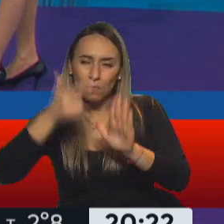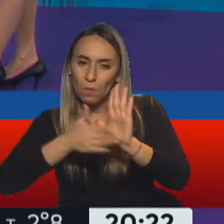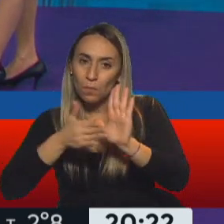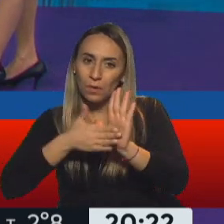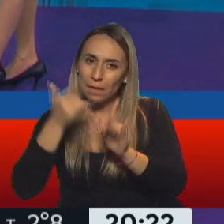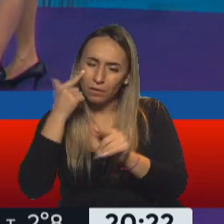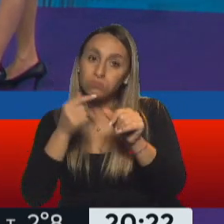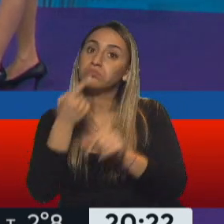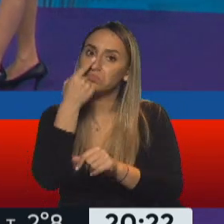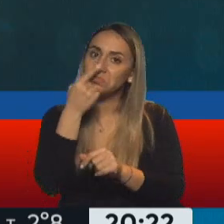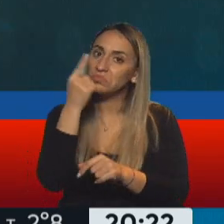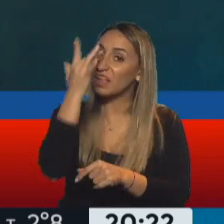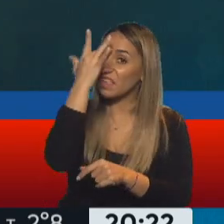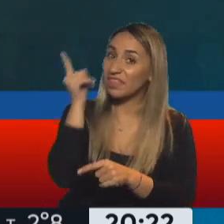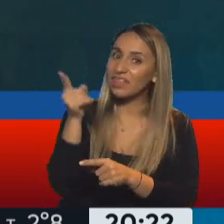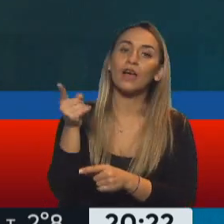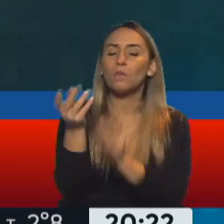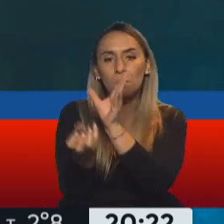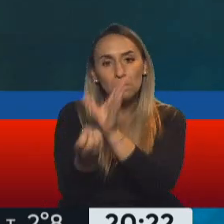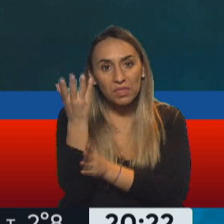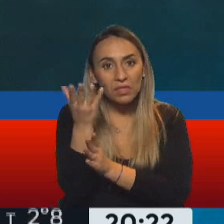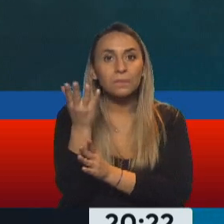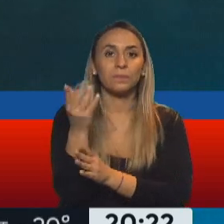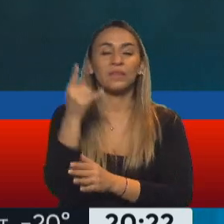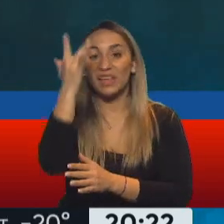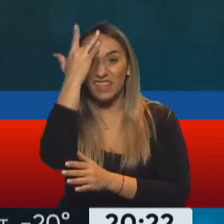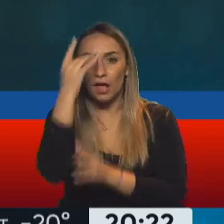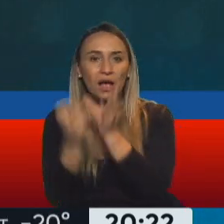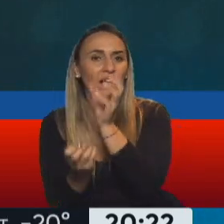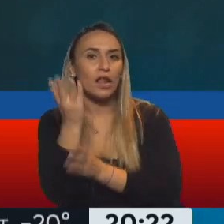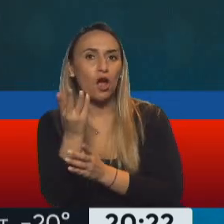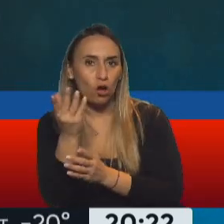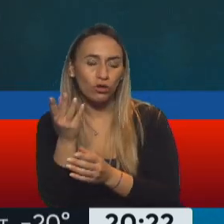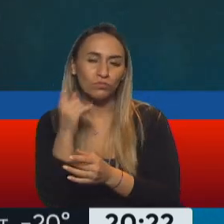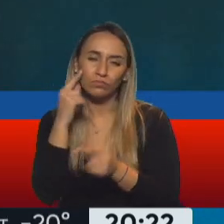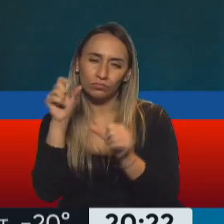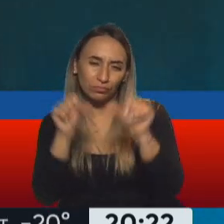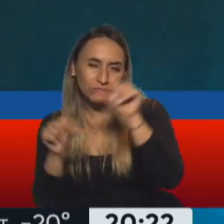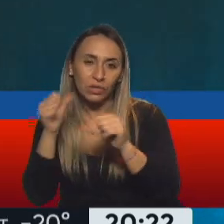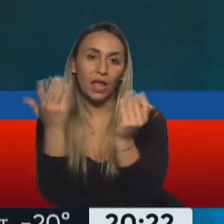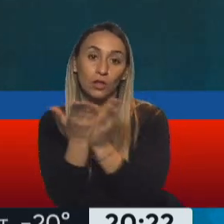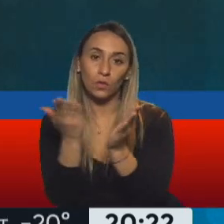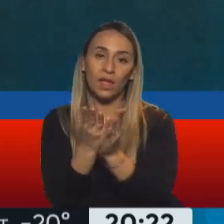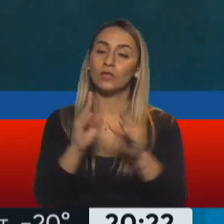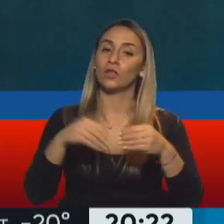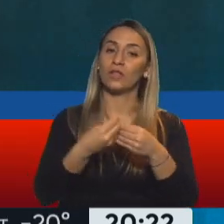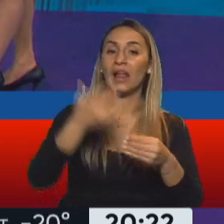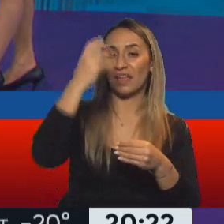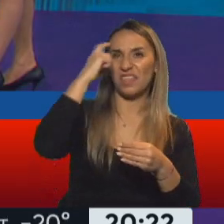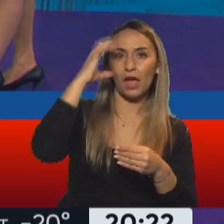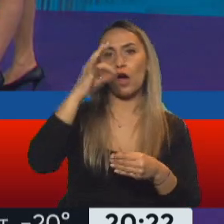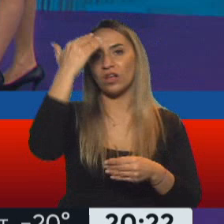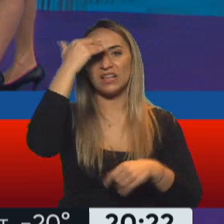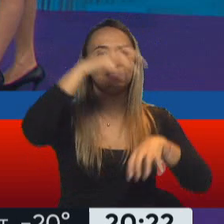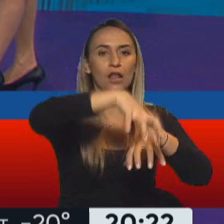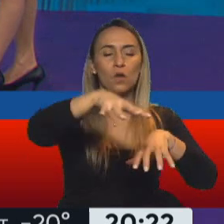vacuna creada en India, que se está fabricando y se está estudiando en India, se va a estudiar en 10 a 15 centros, fue autorizada para